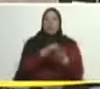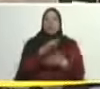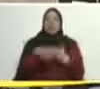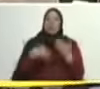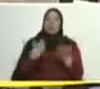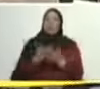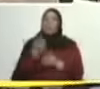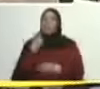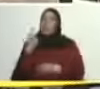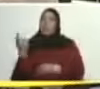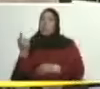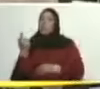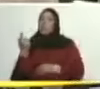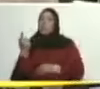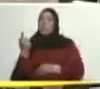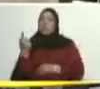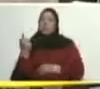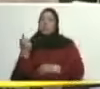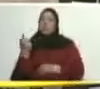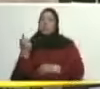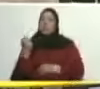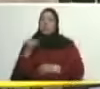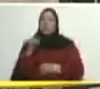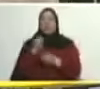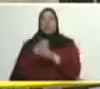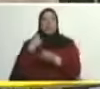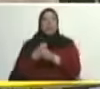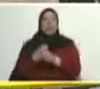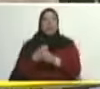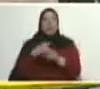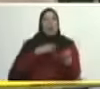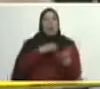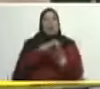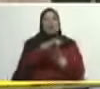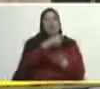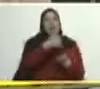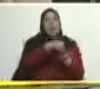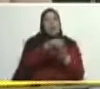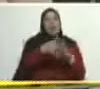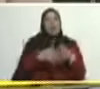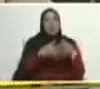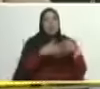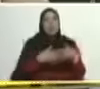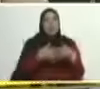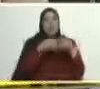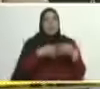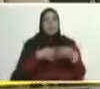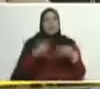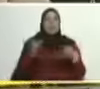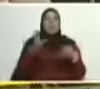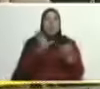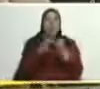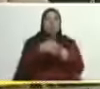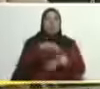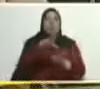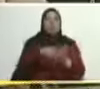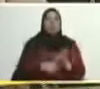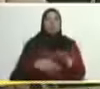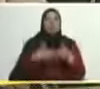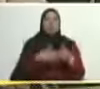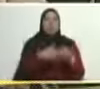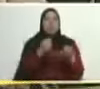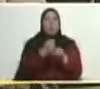porque esos bienes, si pasan por Miami, los expropian. Entonces el barco tiene que regresar